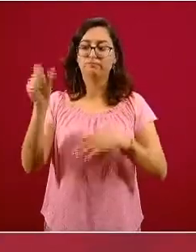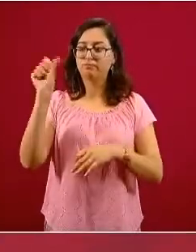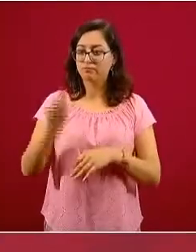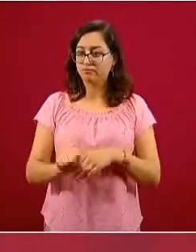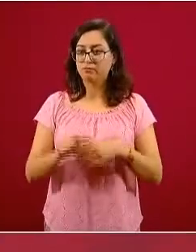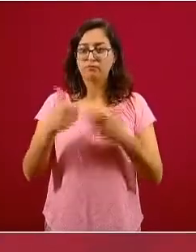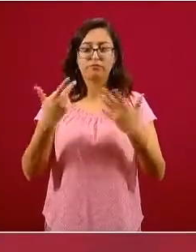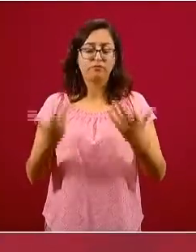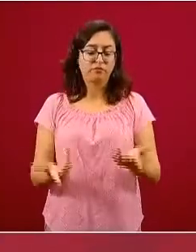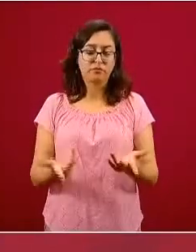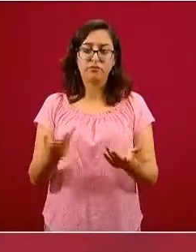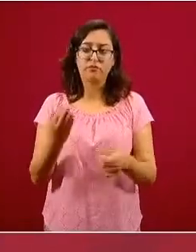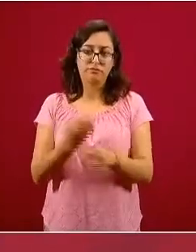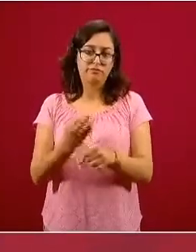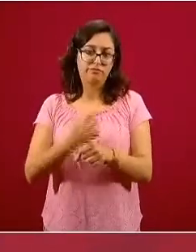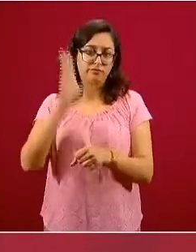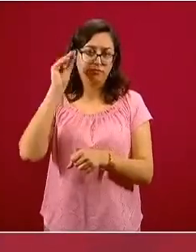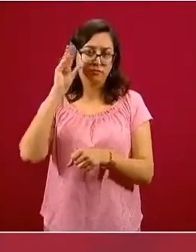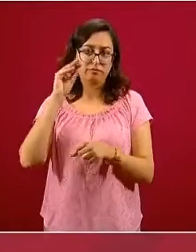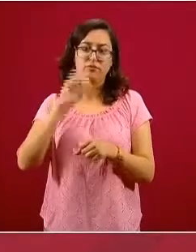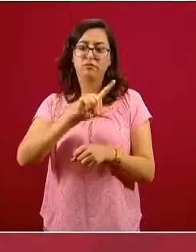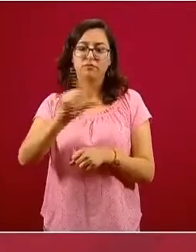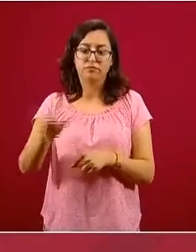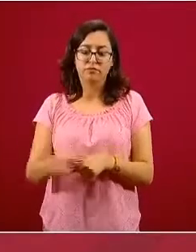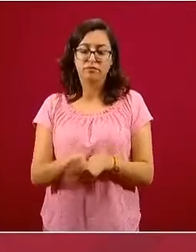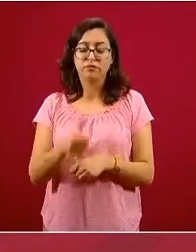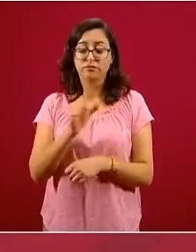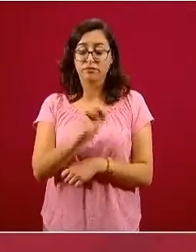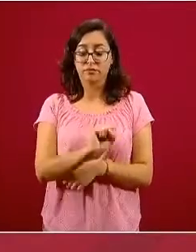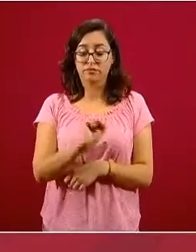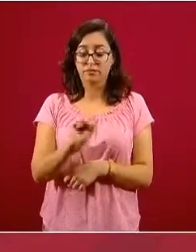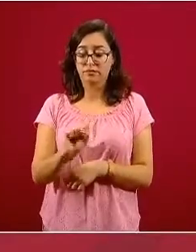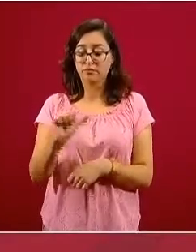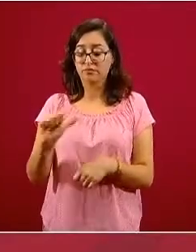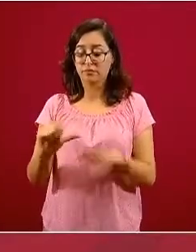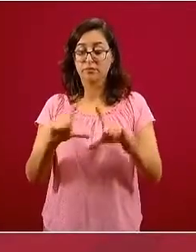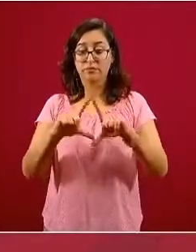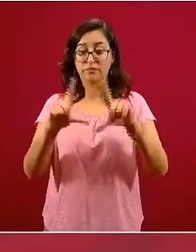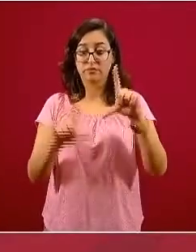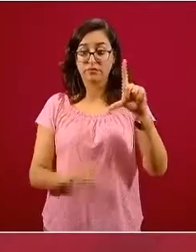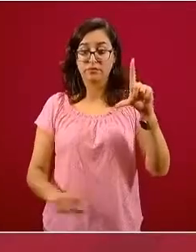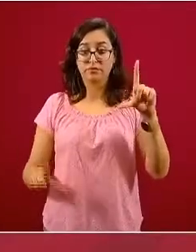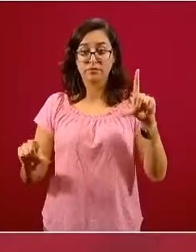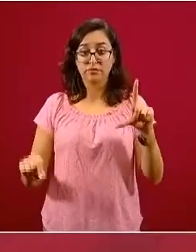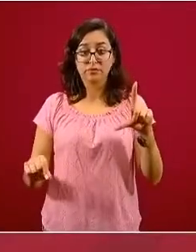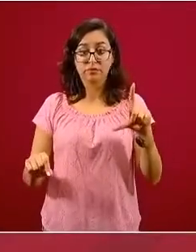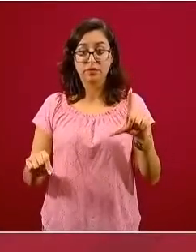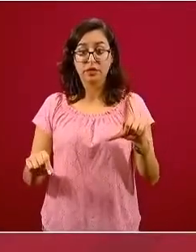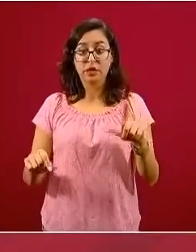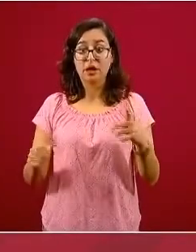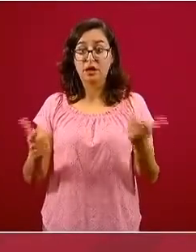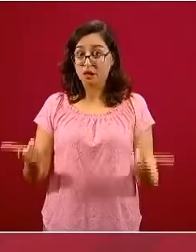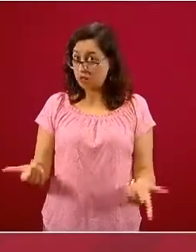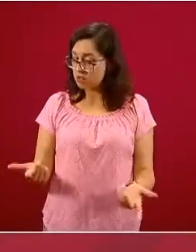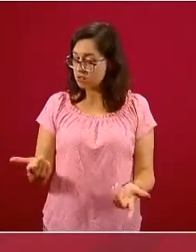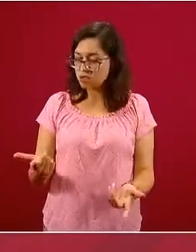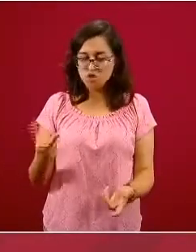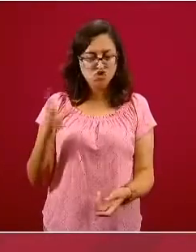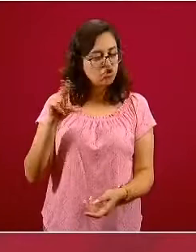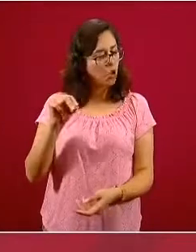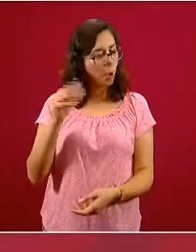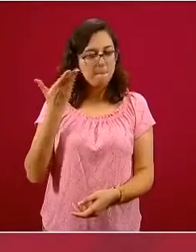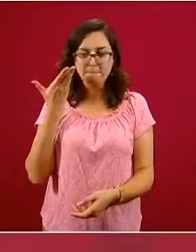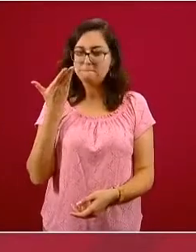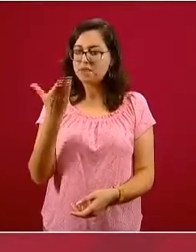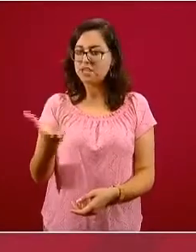una transmisión diferida. La Secretaría de Salud de México no recomienda